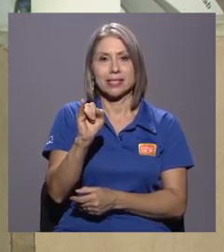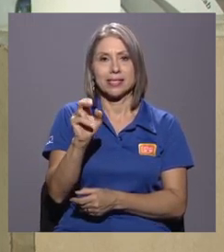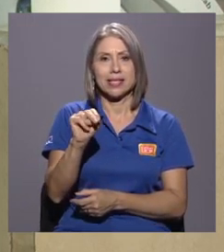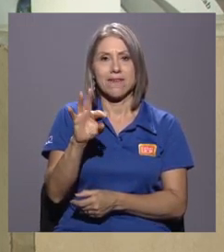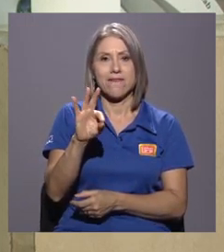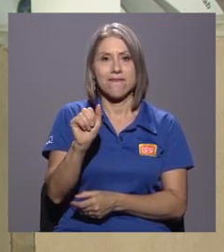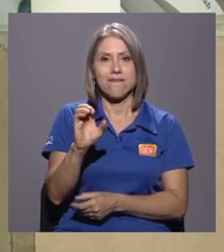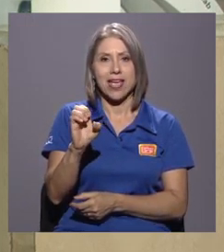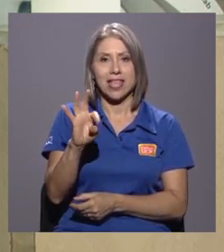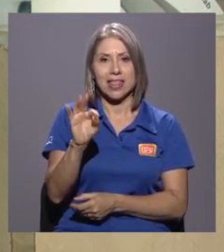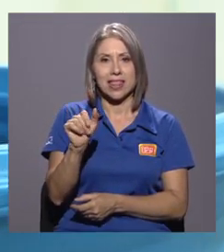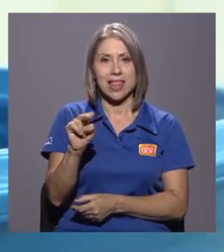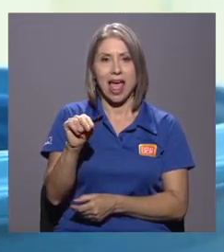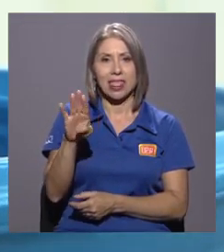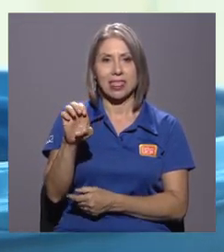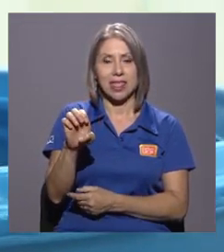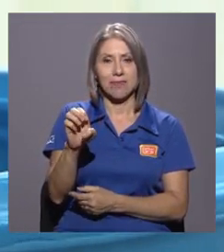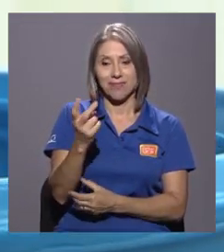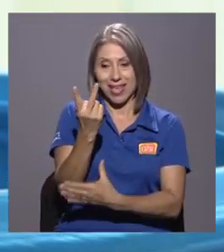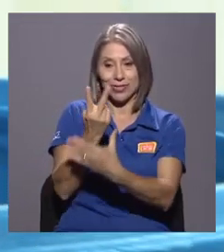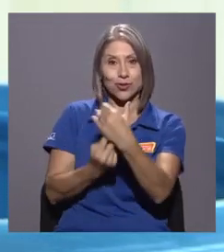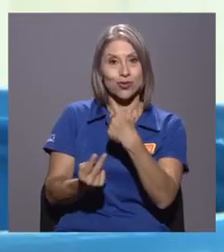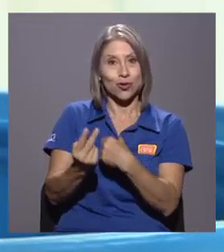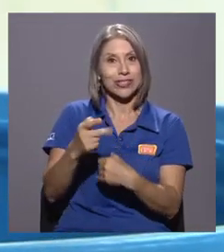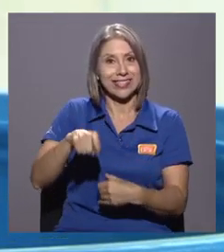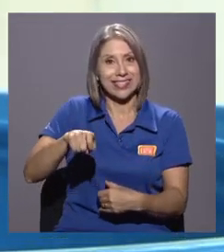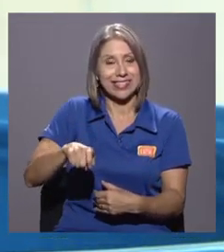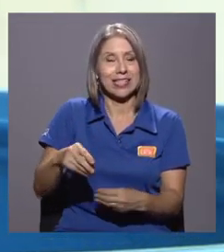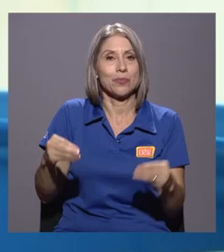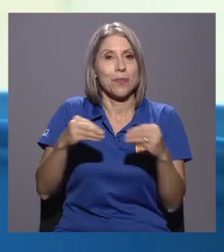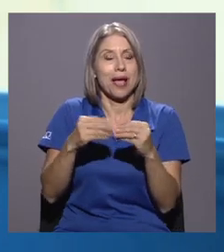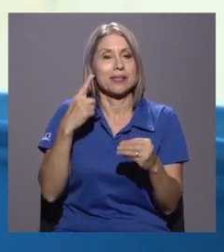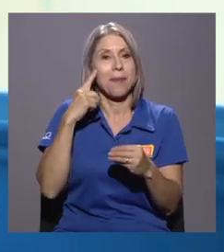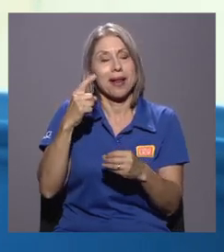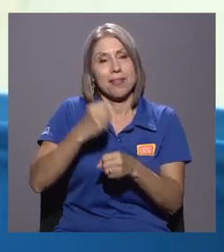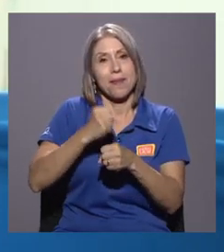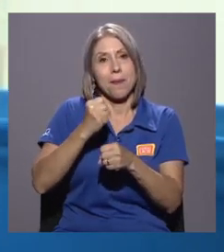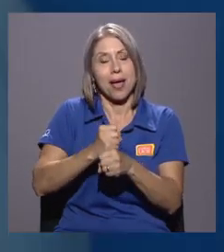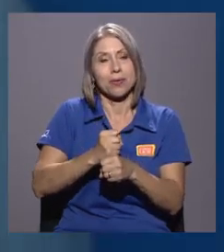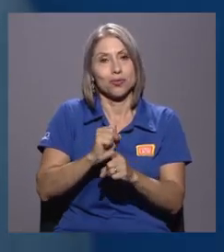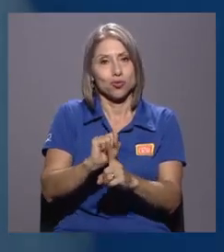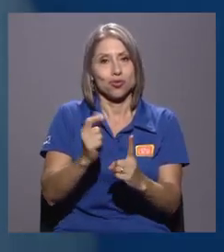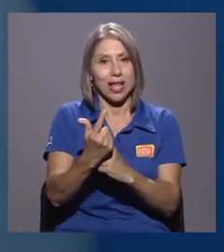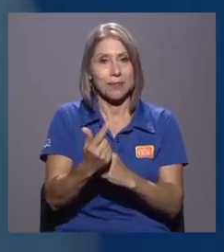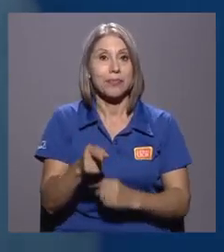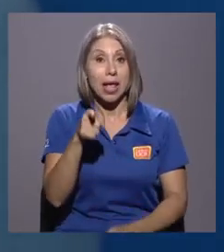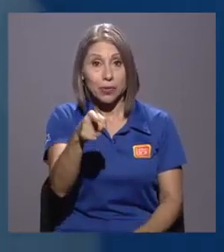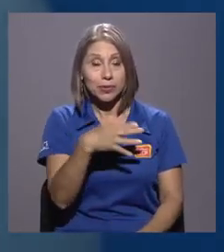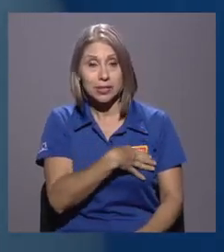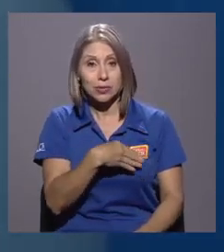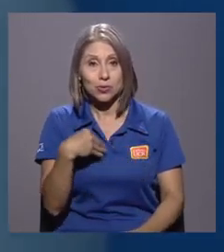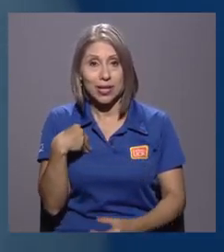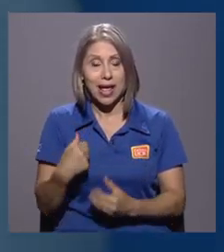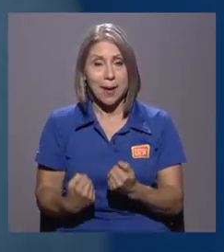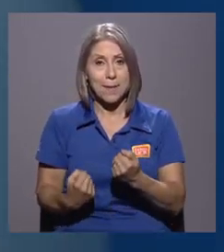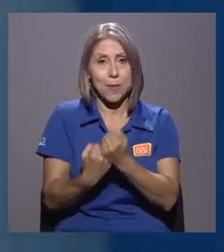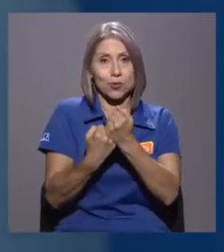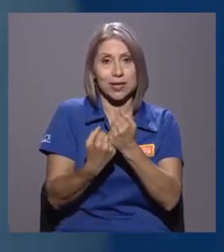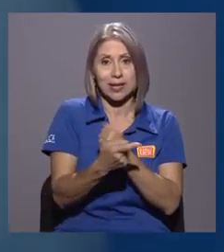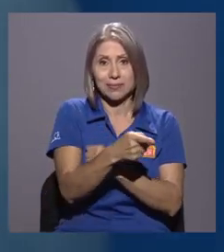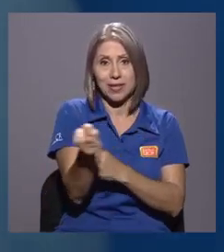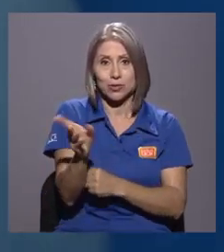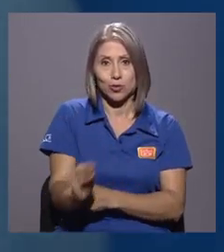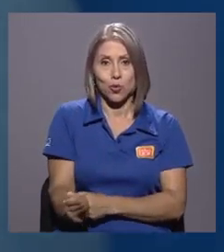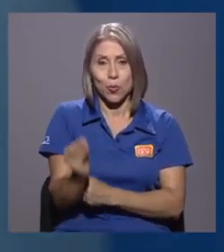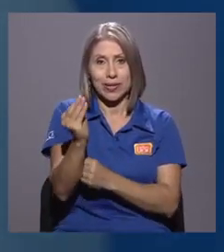más para las obras de bien social. Si a usted le gustaría apoyar a estos jóvenes y